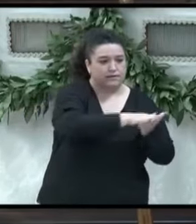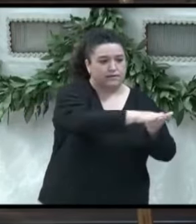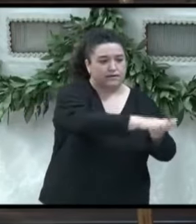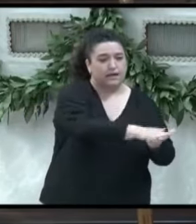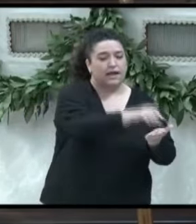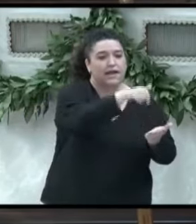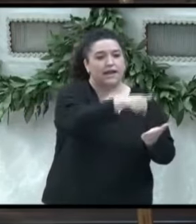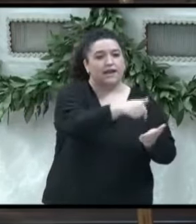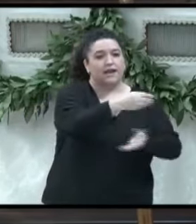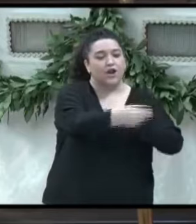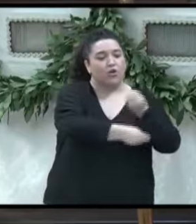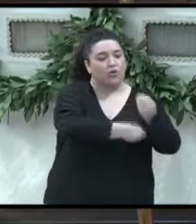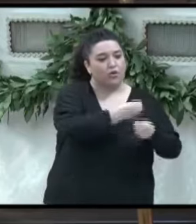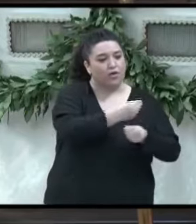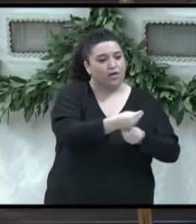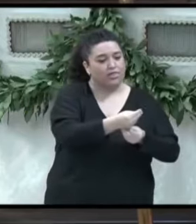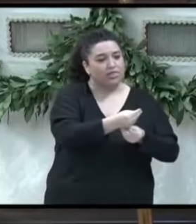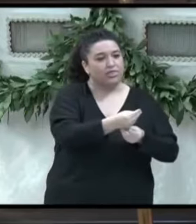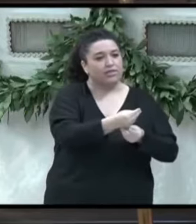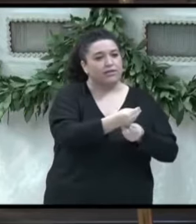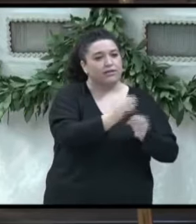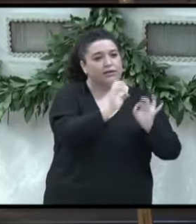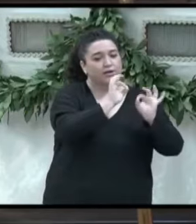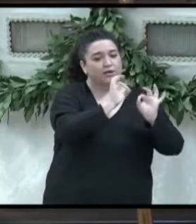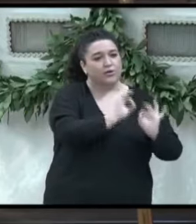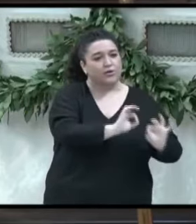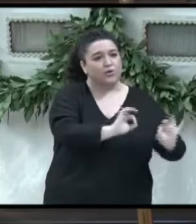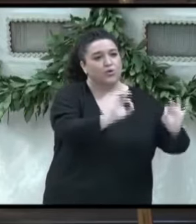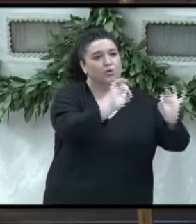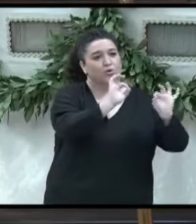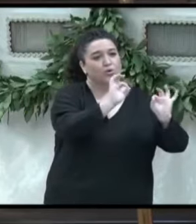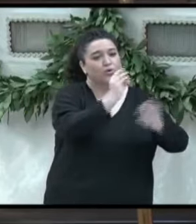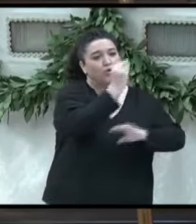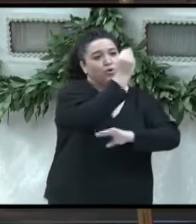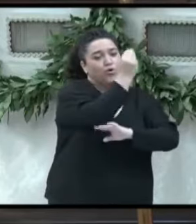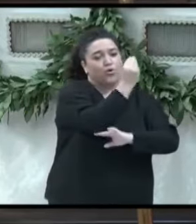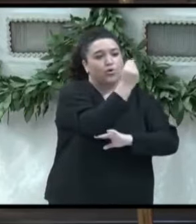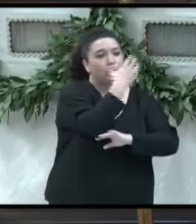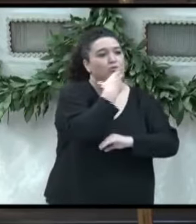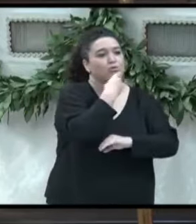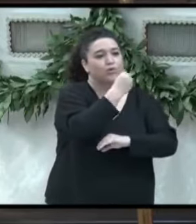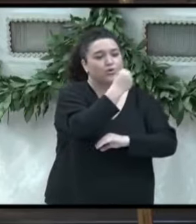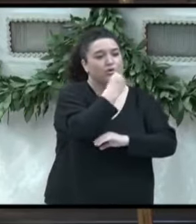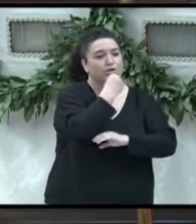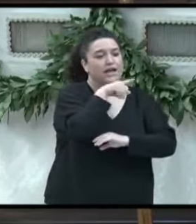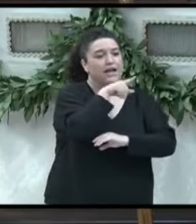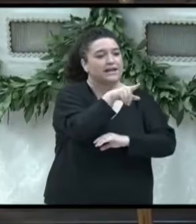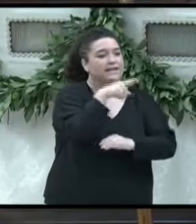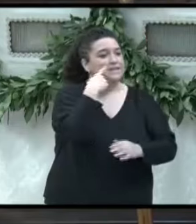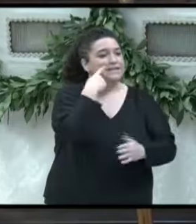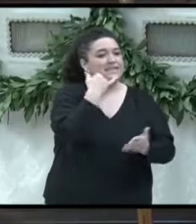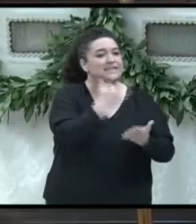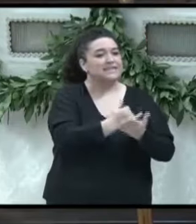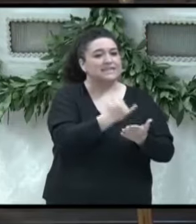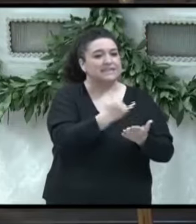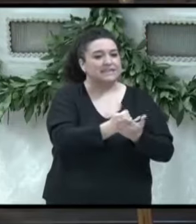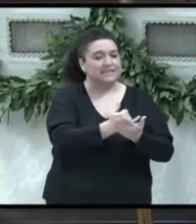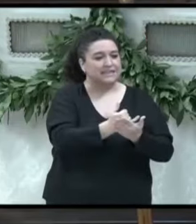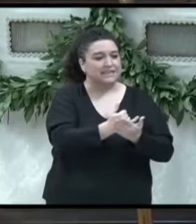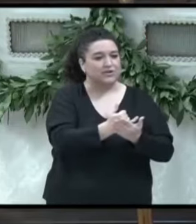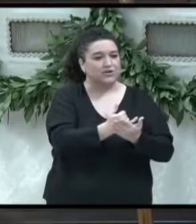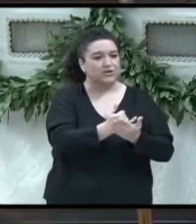Córdoba y les han tributado un culto grandioso porque fue un testimonio el de